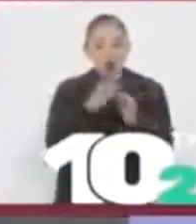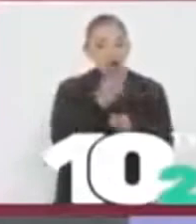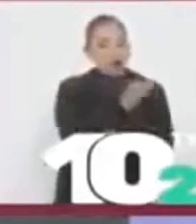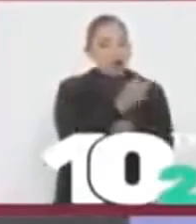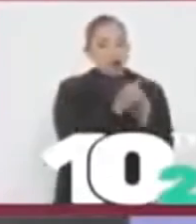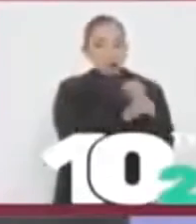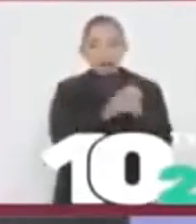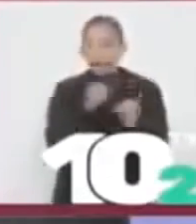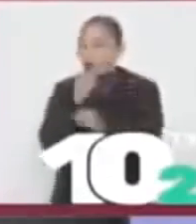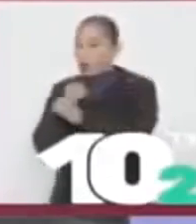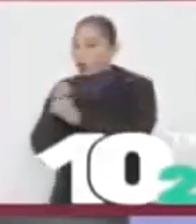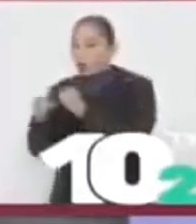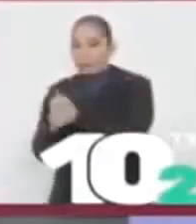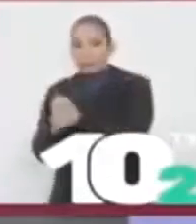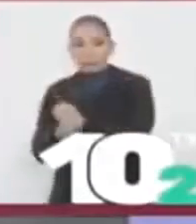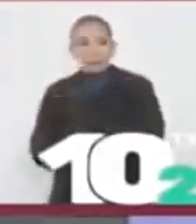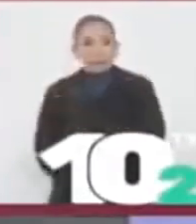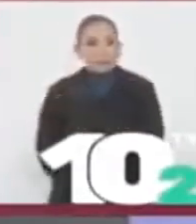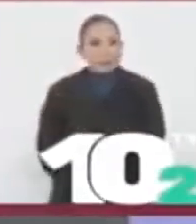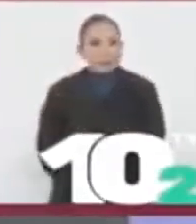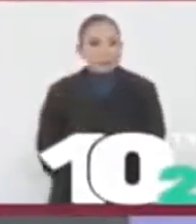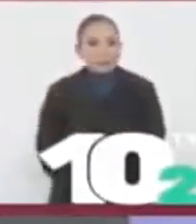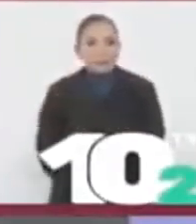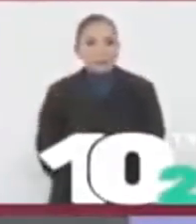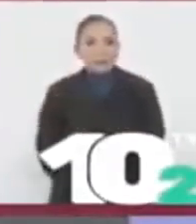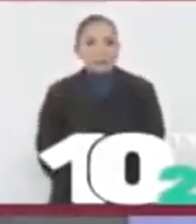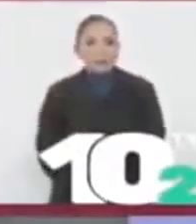interacción entre dos objetos.